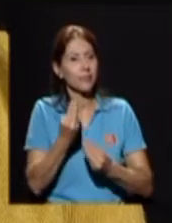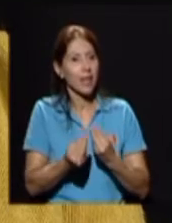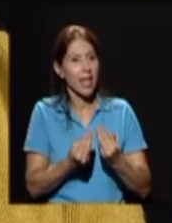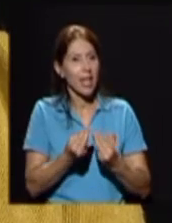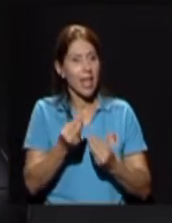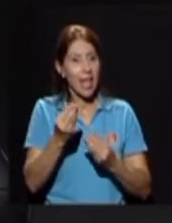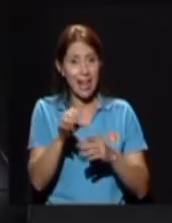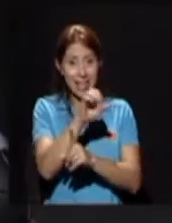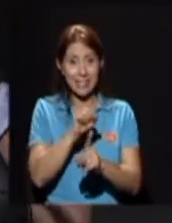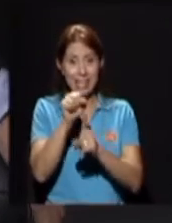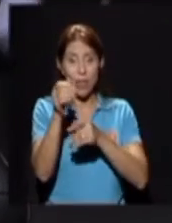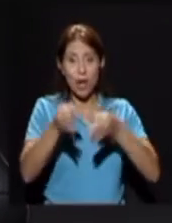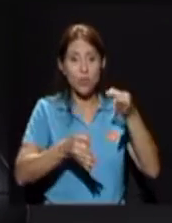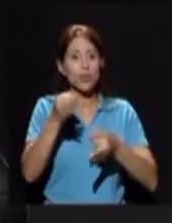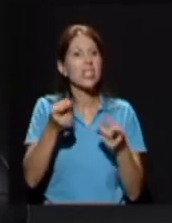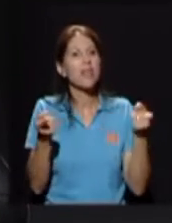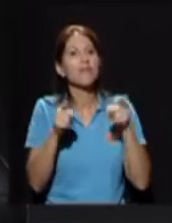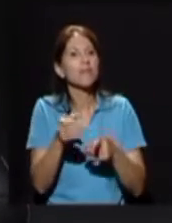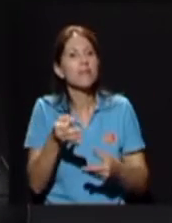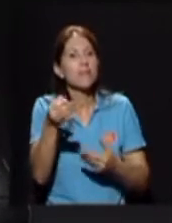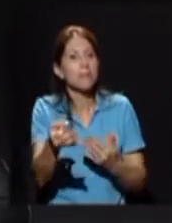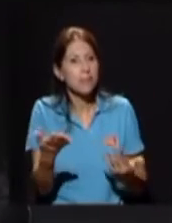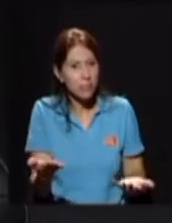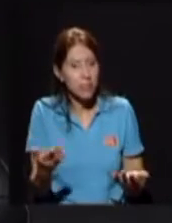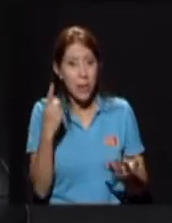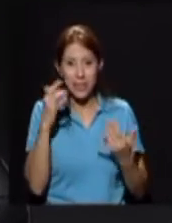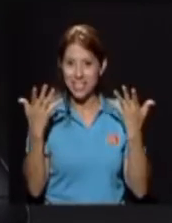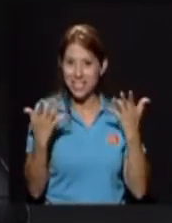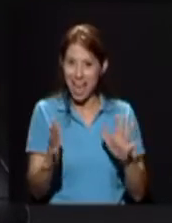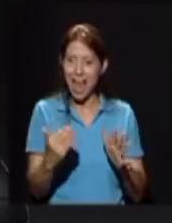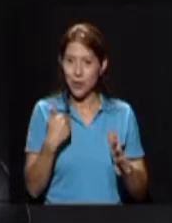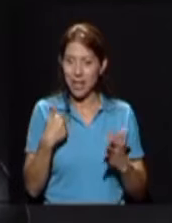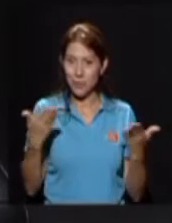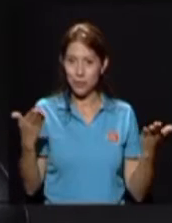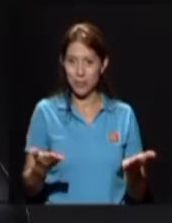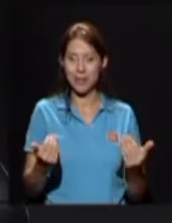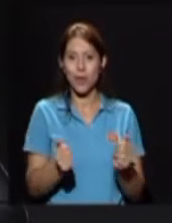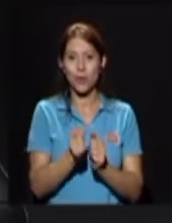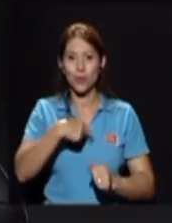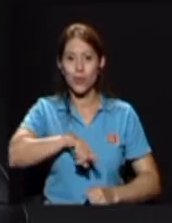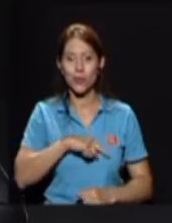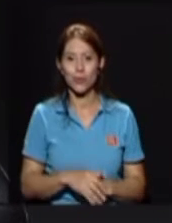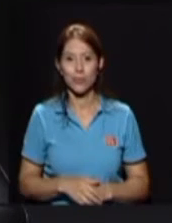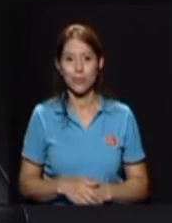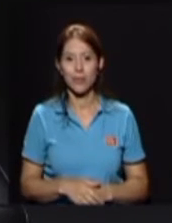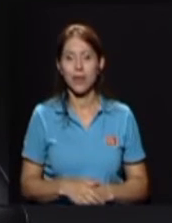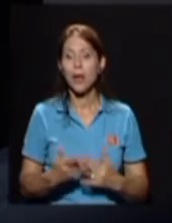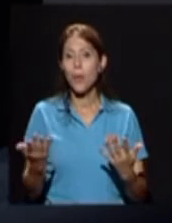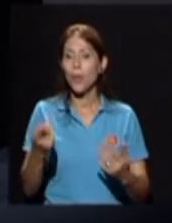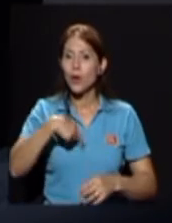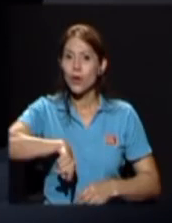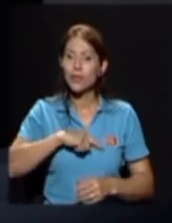el estado de la justicia, dado que finalmente lo tenemos presente aquí con nosotros? Bueno, lo que quisiéramos